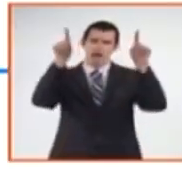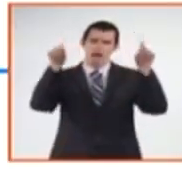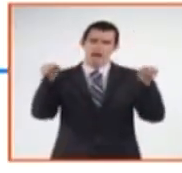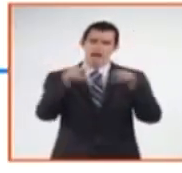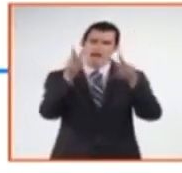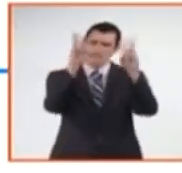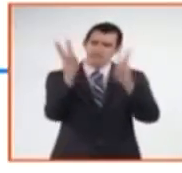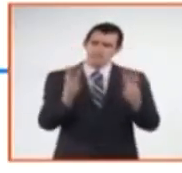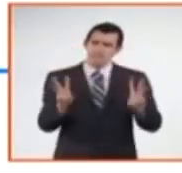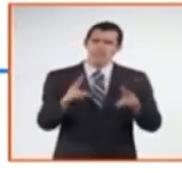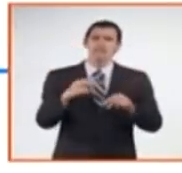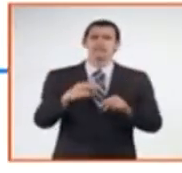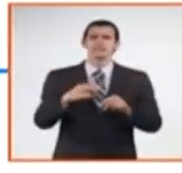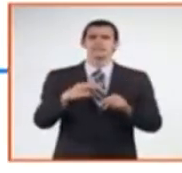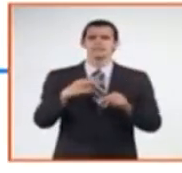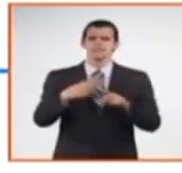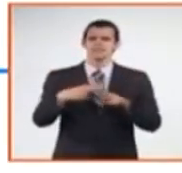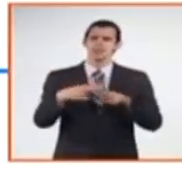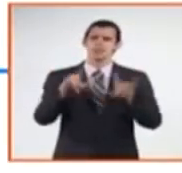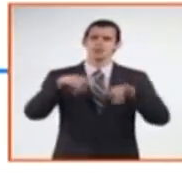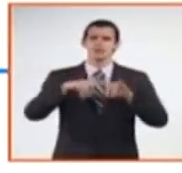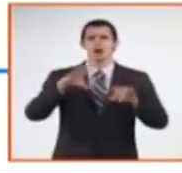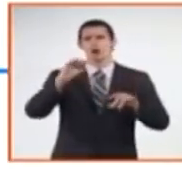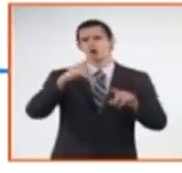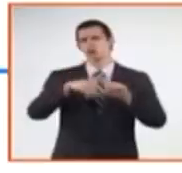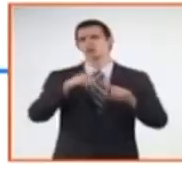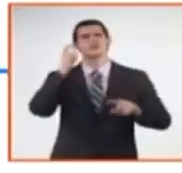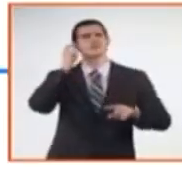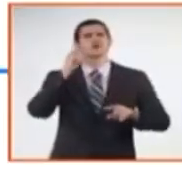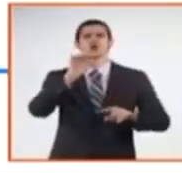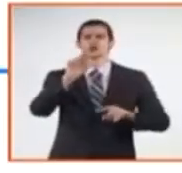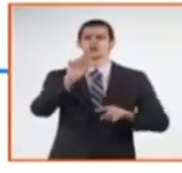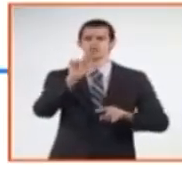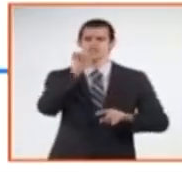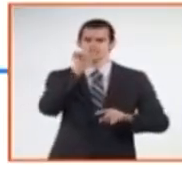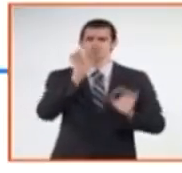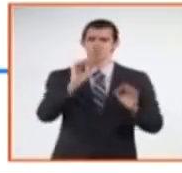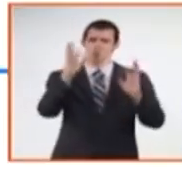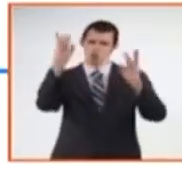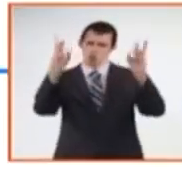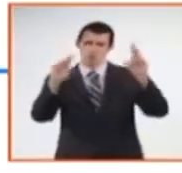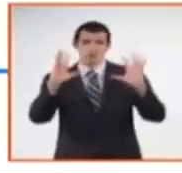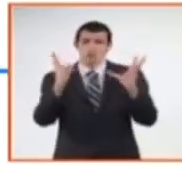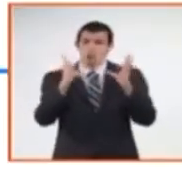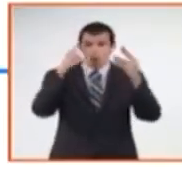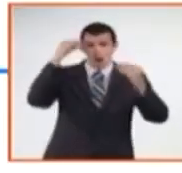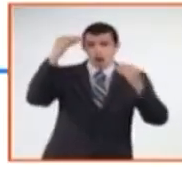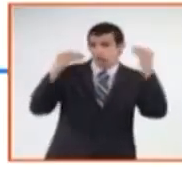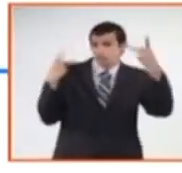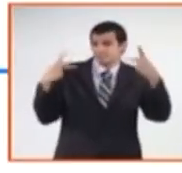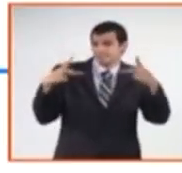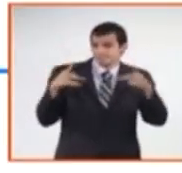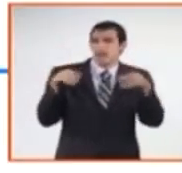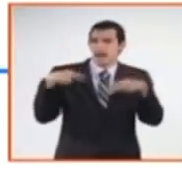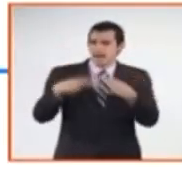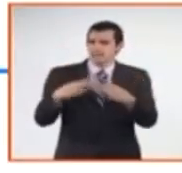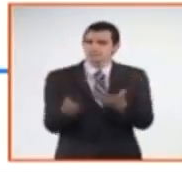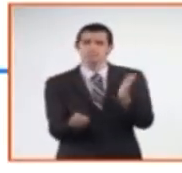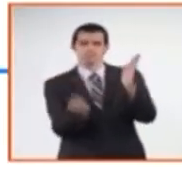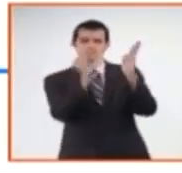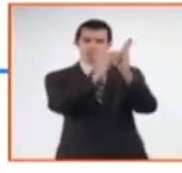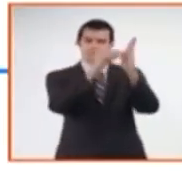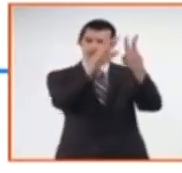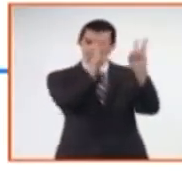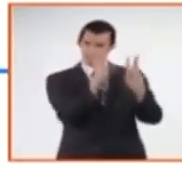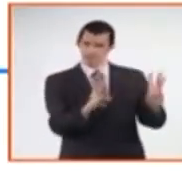aparecen en inglés igual que las láminas que anteriormente yo presenté un grupo de lambra que aparecen creo que los textualmente como extraemos de la